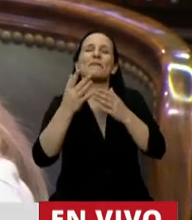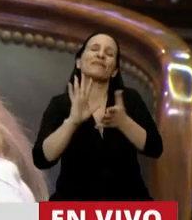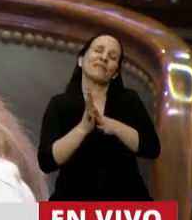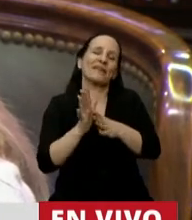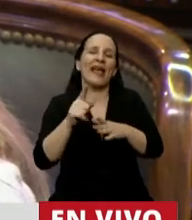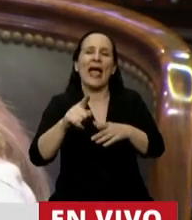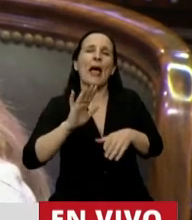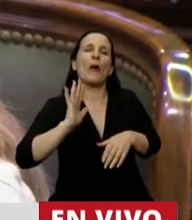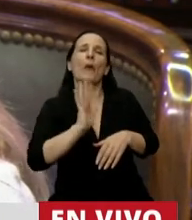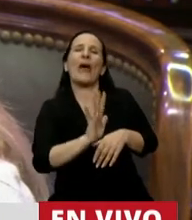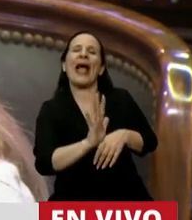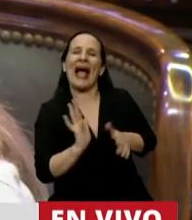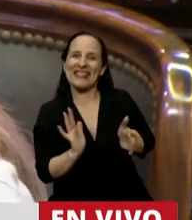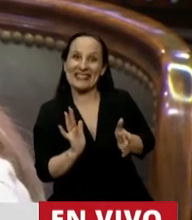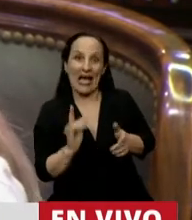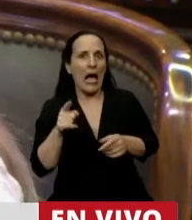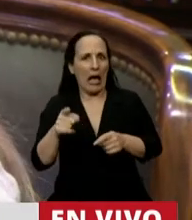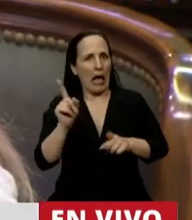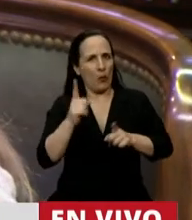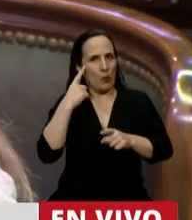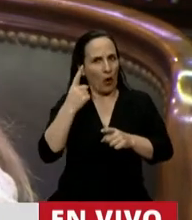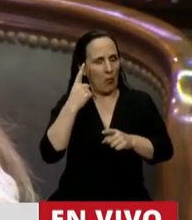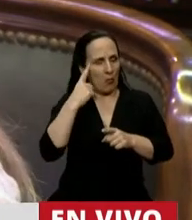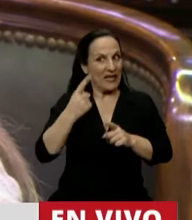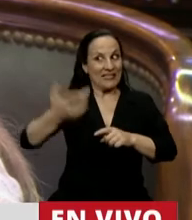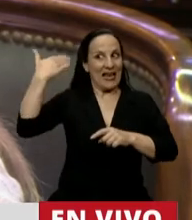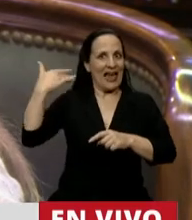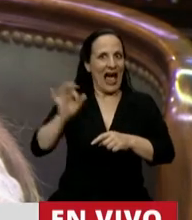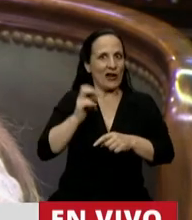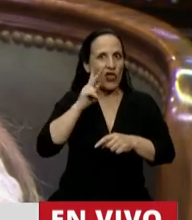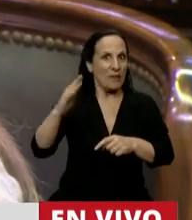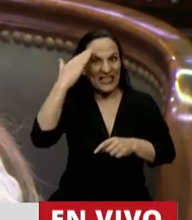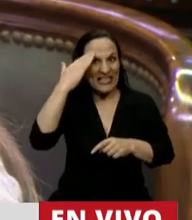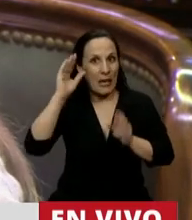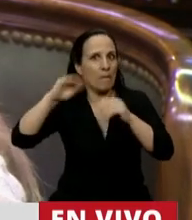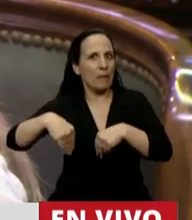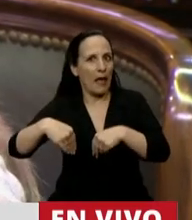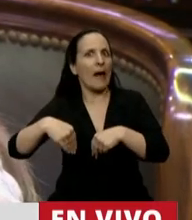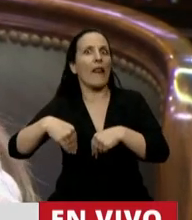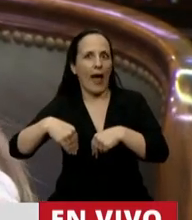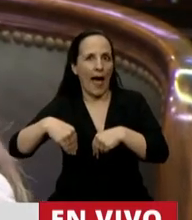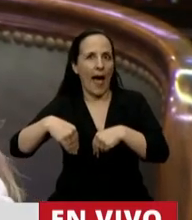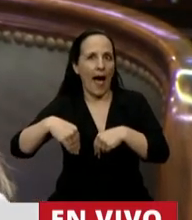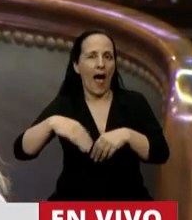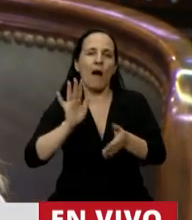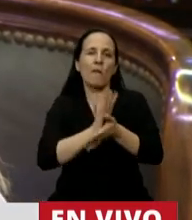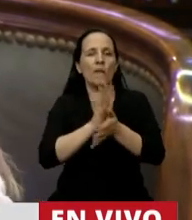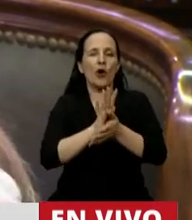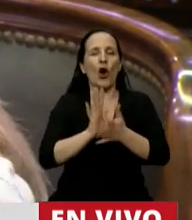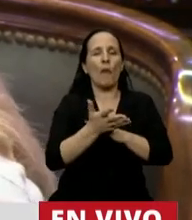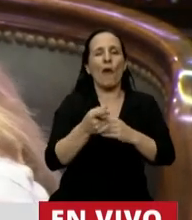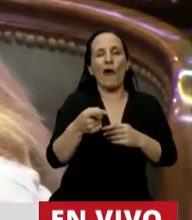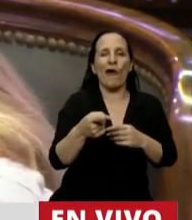Un sector del oficialismo considera que su salida del poder en el 2015 obedeció a que perdieron una guerra contra los